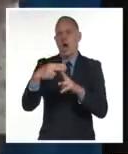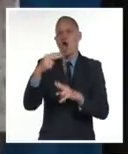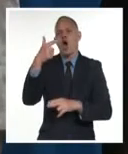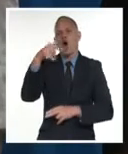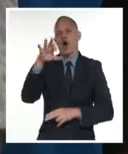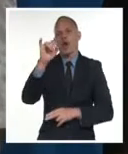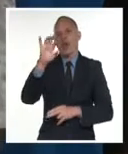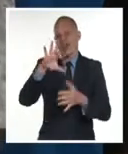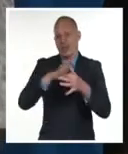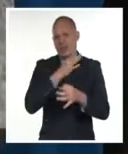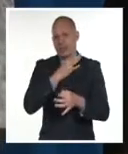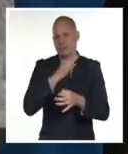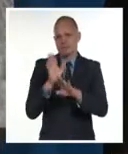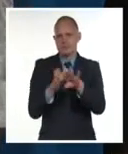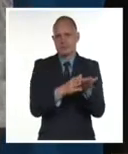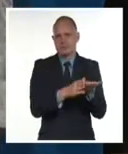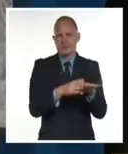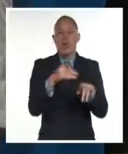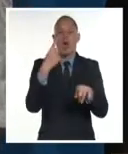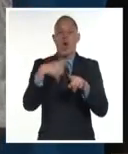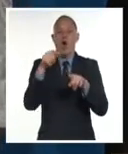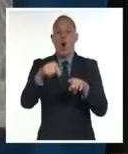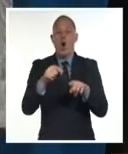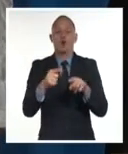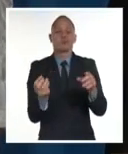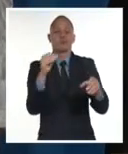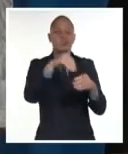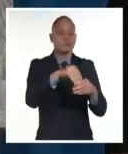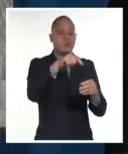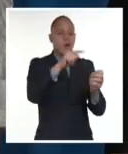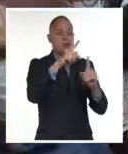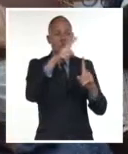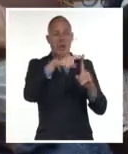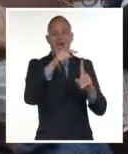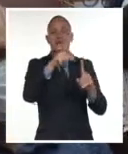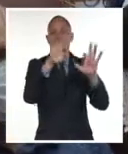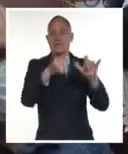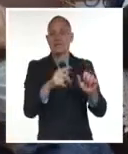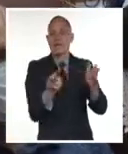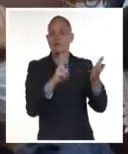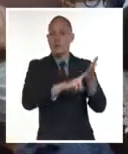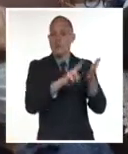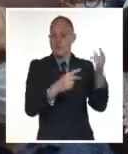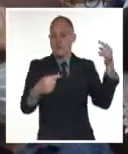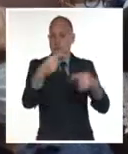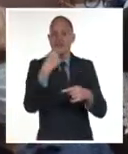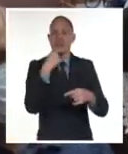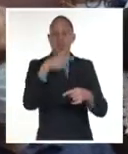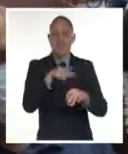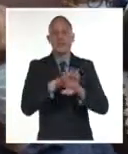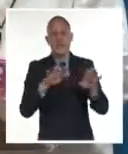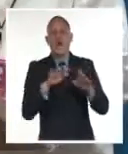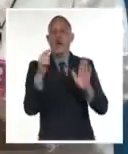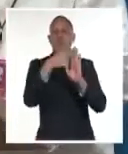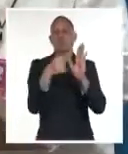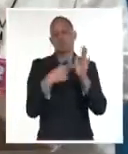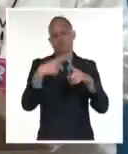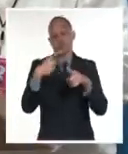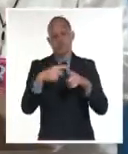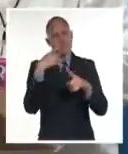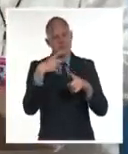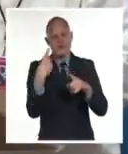Lorenzo. El primer secretario del partido en la provincia, Manuel René Pérez Gallego, condujo los debates sobre temas medulares para fortalecer